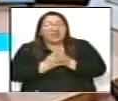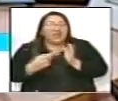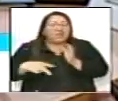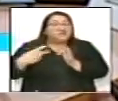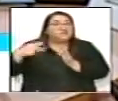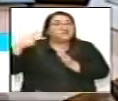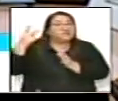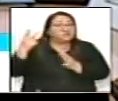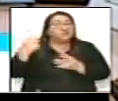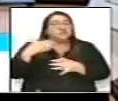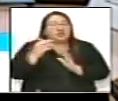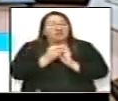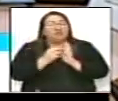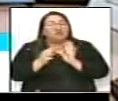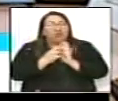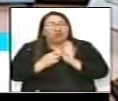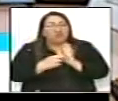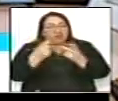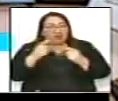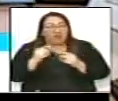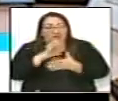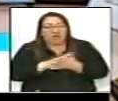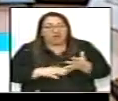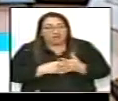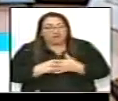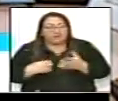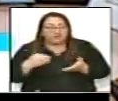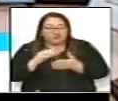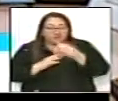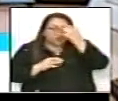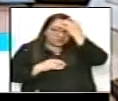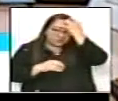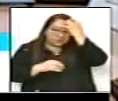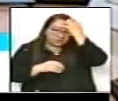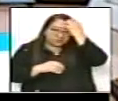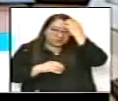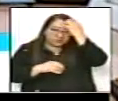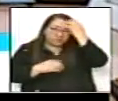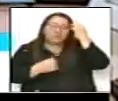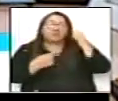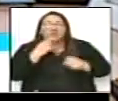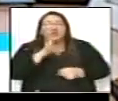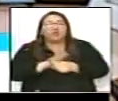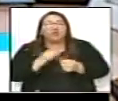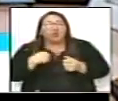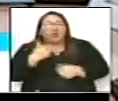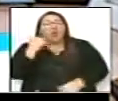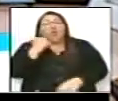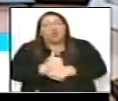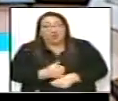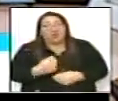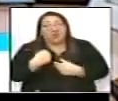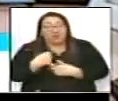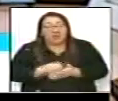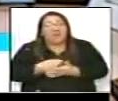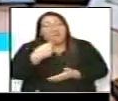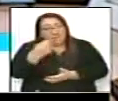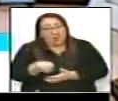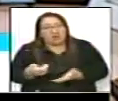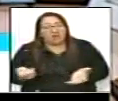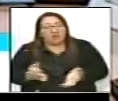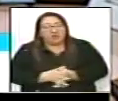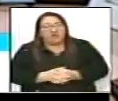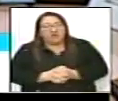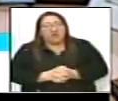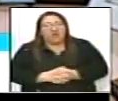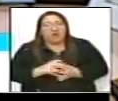que están programadas de acuerdo a un calendario y estamos reembolsando o cumpliendo con esas obligaciones de pago al MEP, de